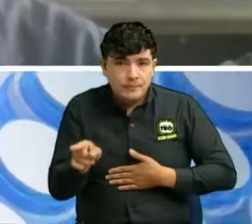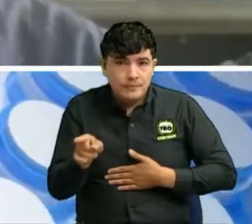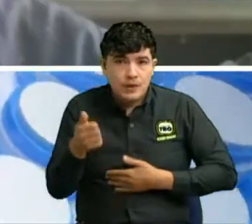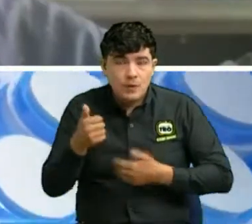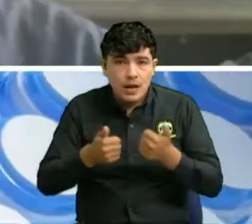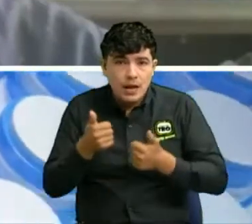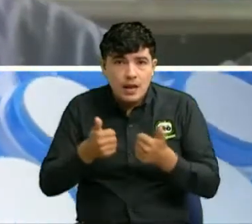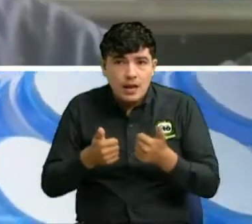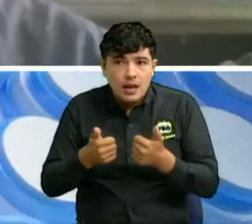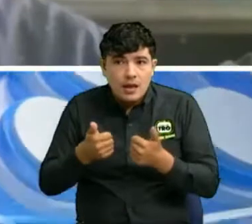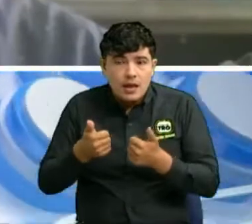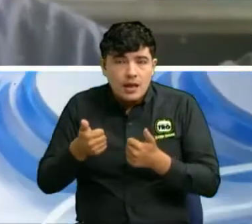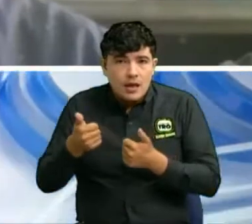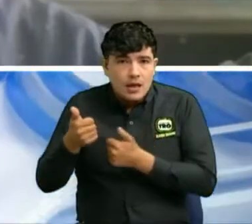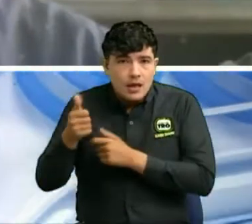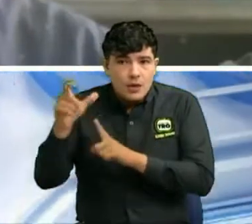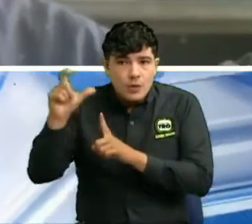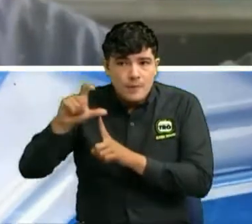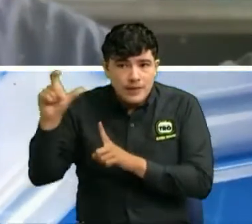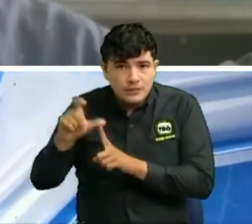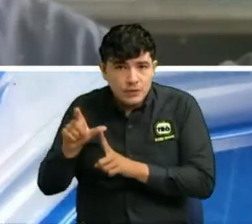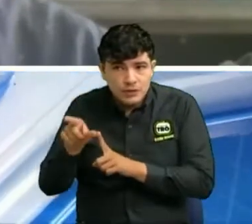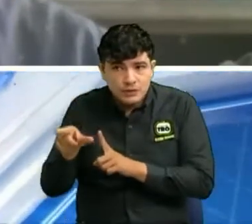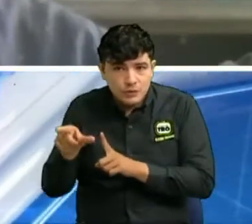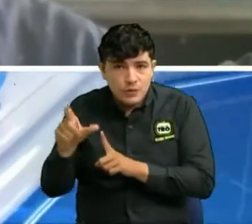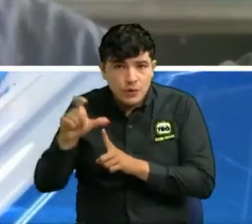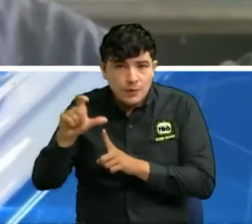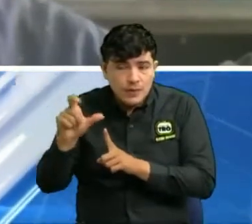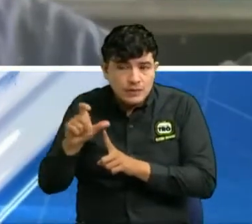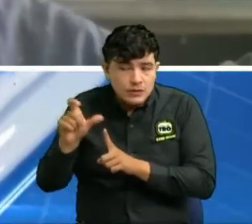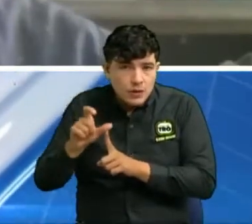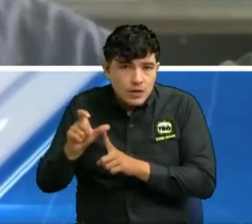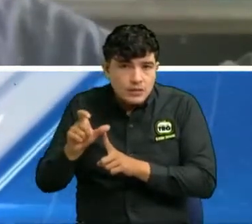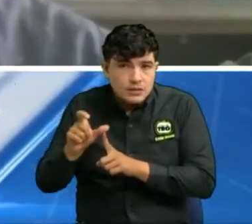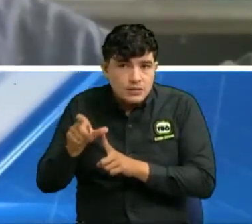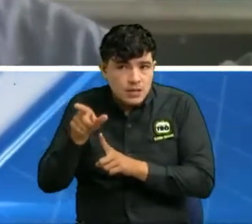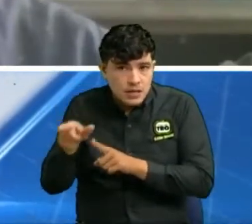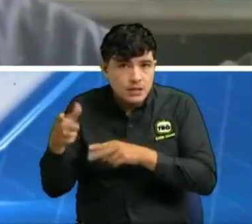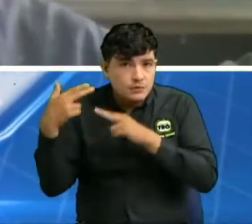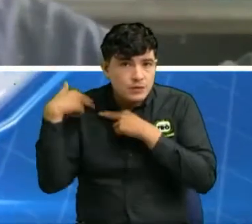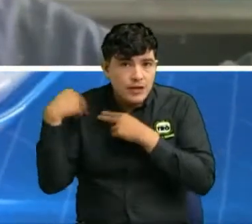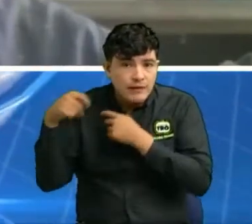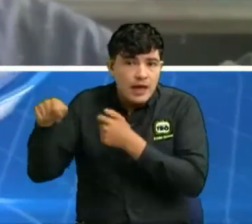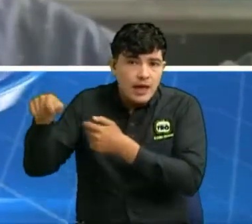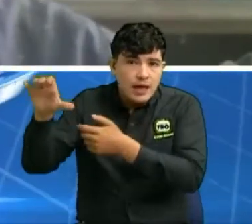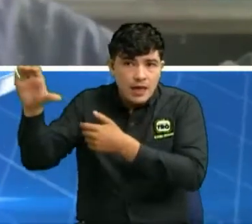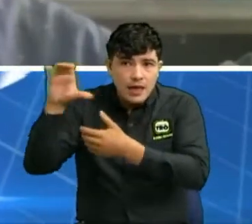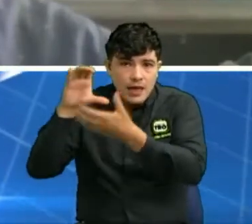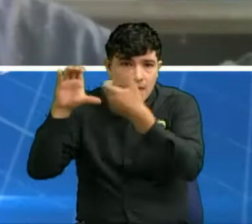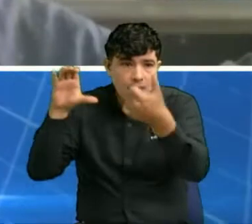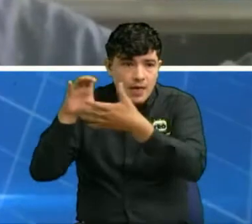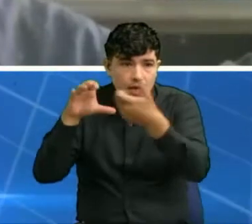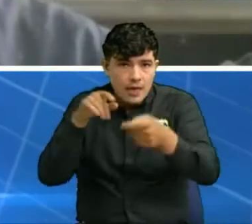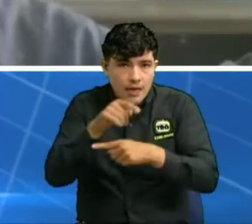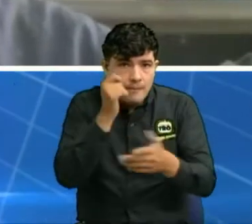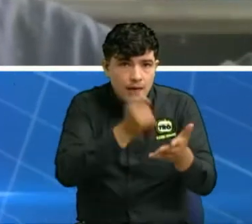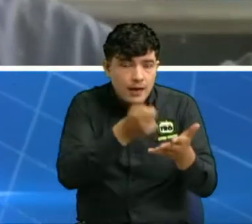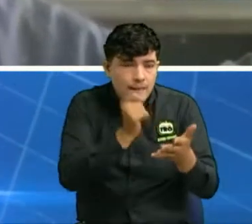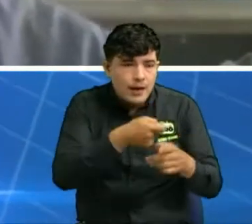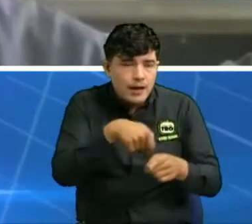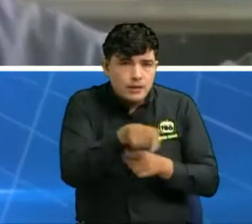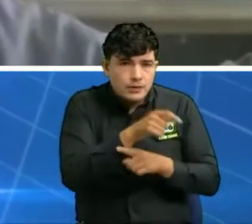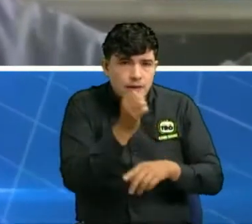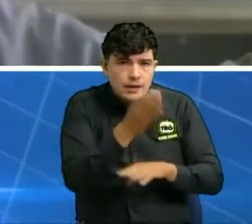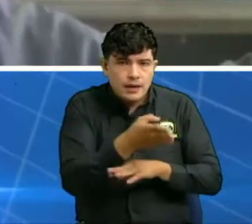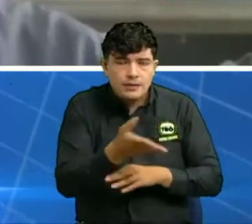Colpensiones, que ella ya está pensionada y que si Colpensiones a través de su pensión es el que cubre ese gasto. Claro, lo que pasa